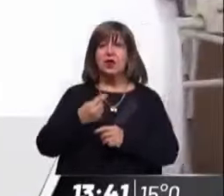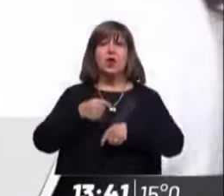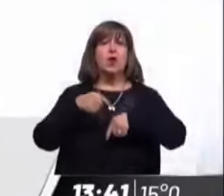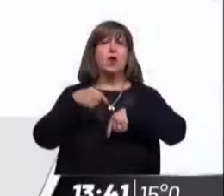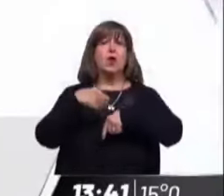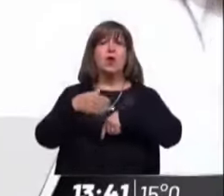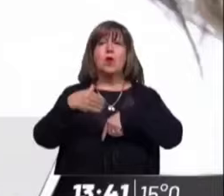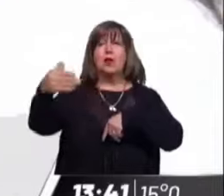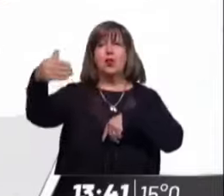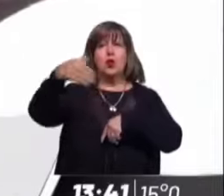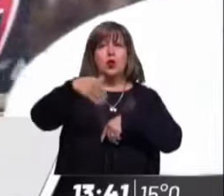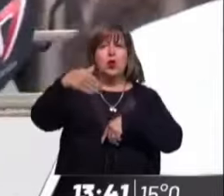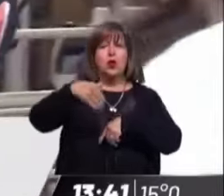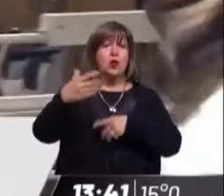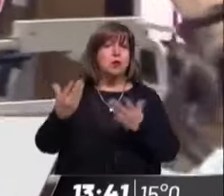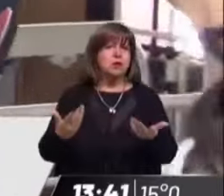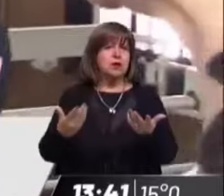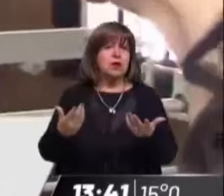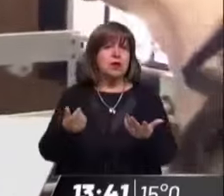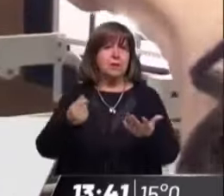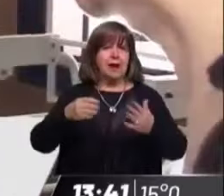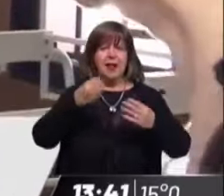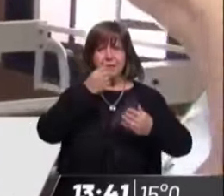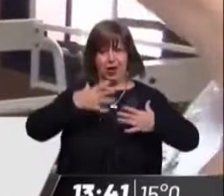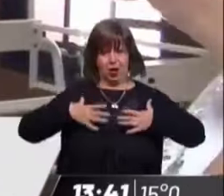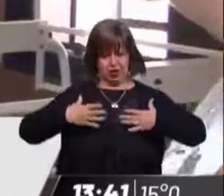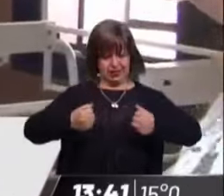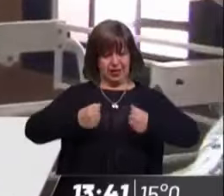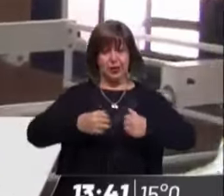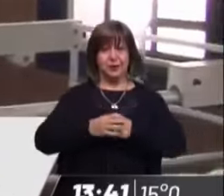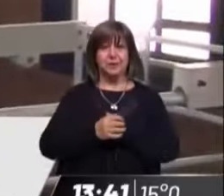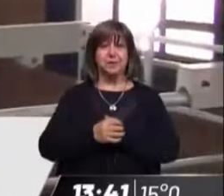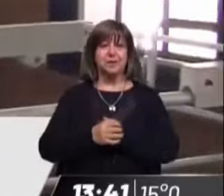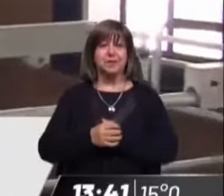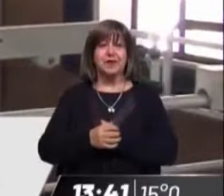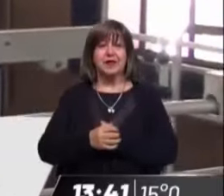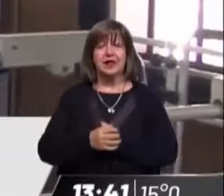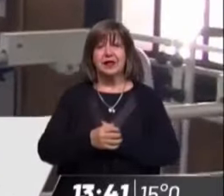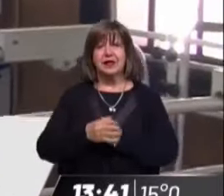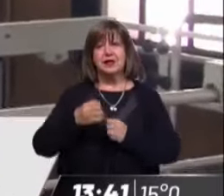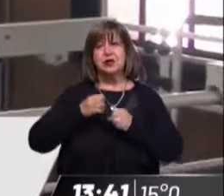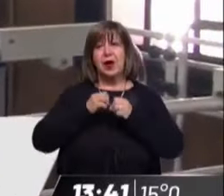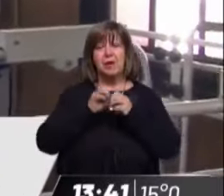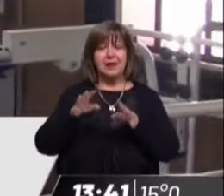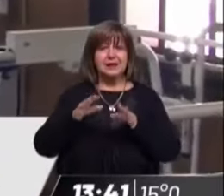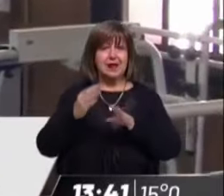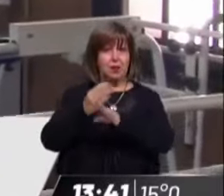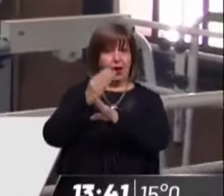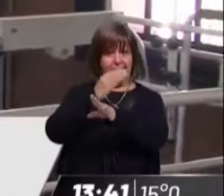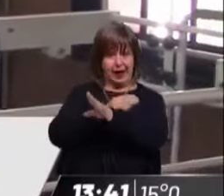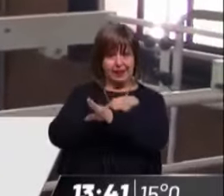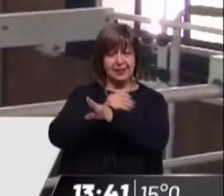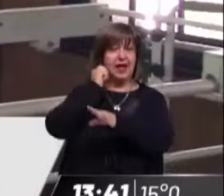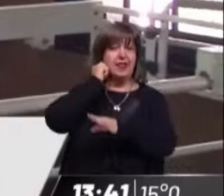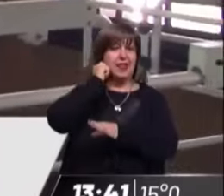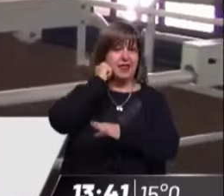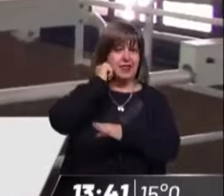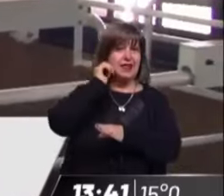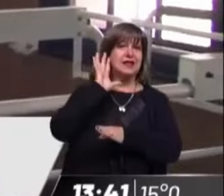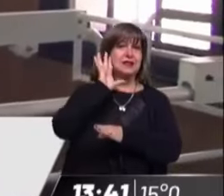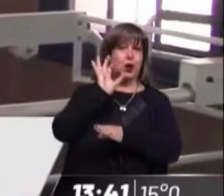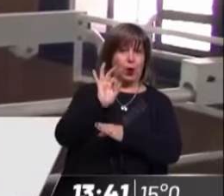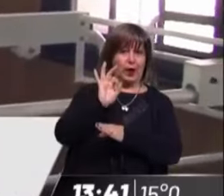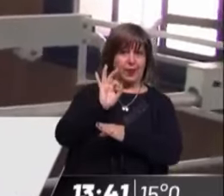comenzar a hacer actividades, digamos, para que estemos mejor en la vejez? Bueno, en realidad nosotros empezamos a hacer una prevención a partir de los 50 años,